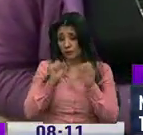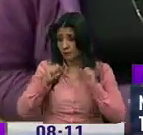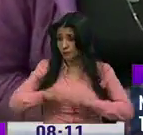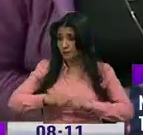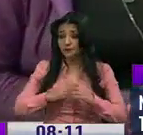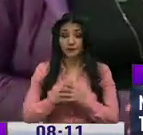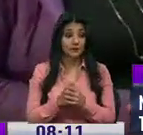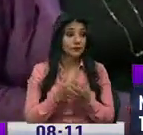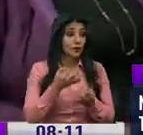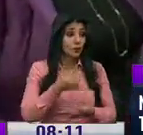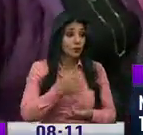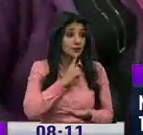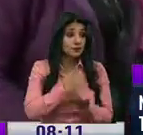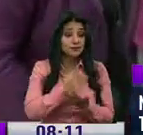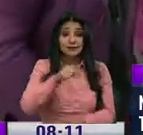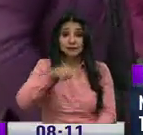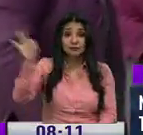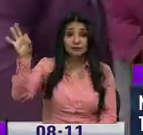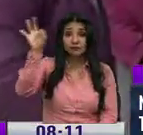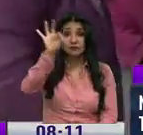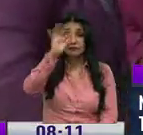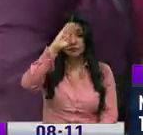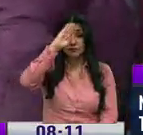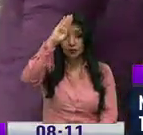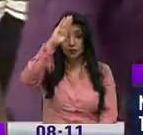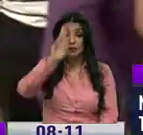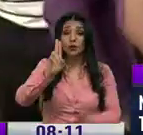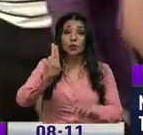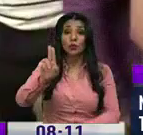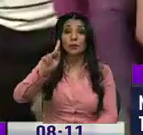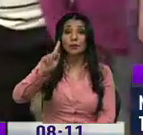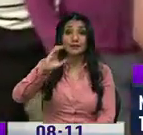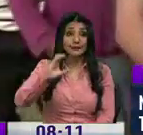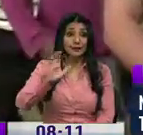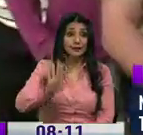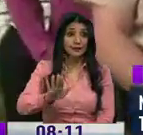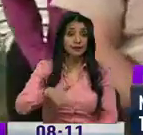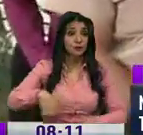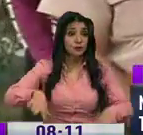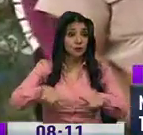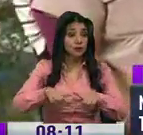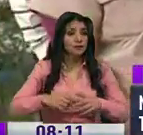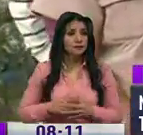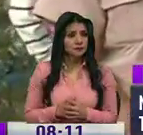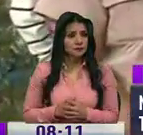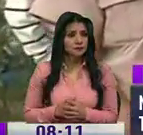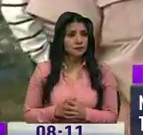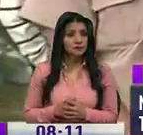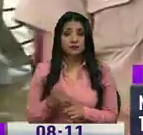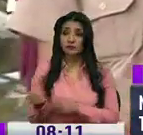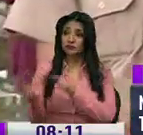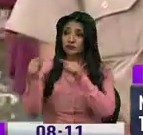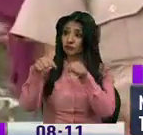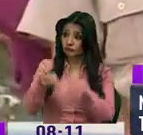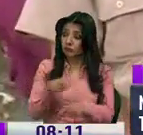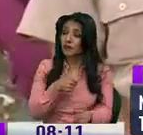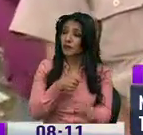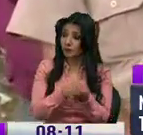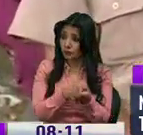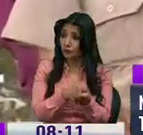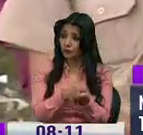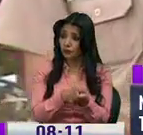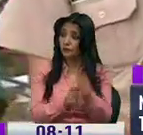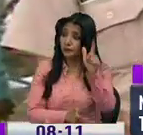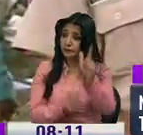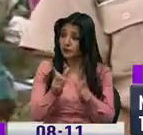Y vamos a hablar entonces con uno de los representantes aquí de la Unidad de Policía Comunitaria de la zona, porque si ustedes están aquí es porque colaboran constantemente